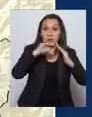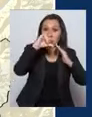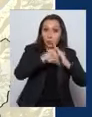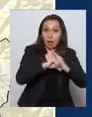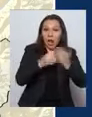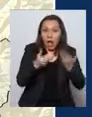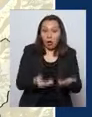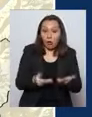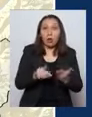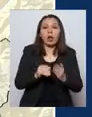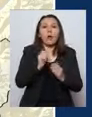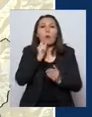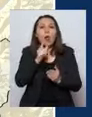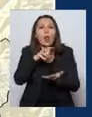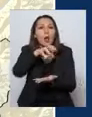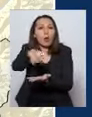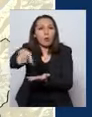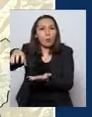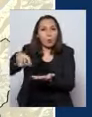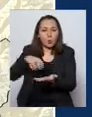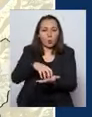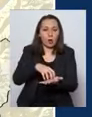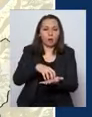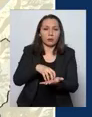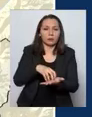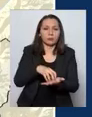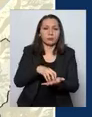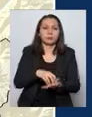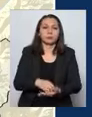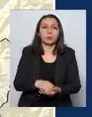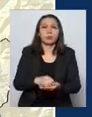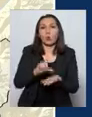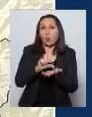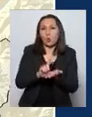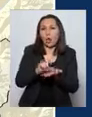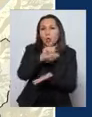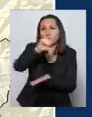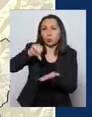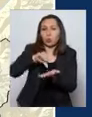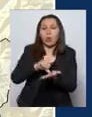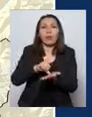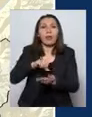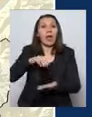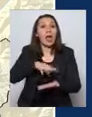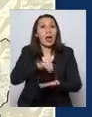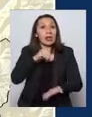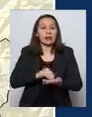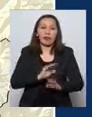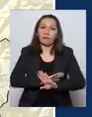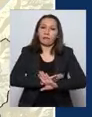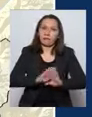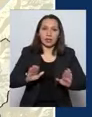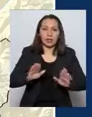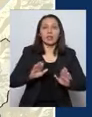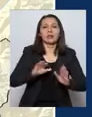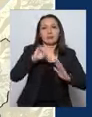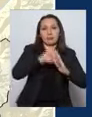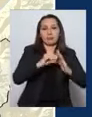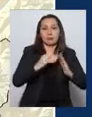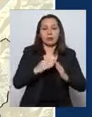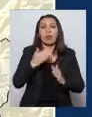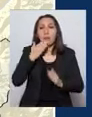cuarentena de las la zona urbana de la ciudad de arica y las comunas